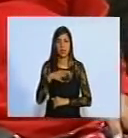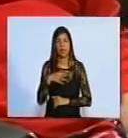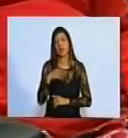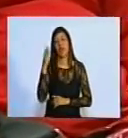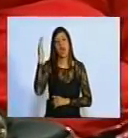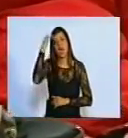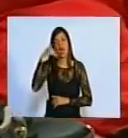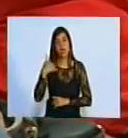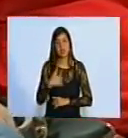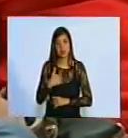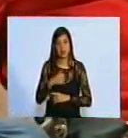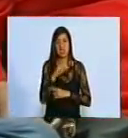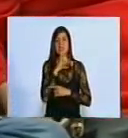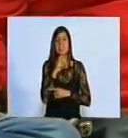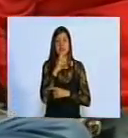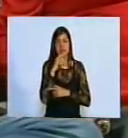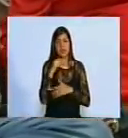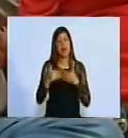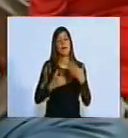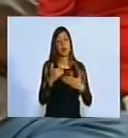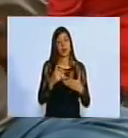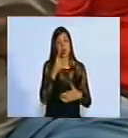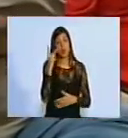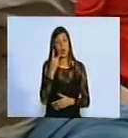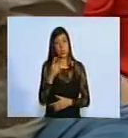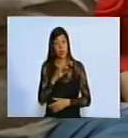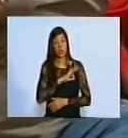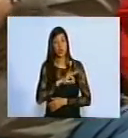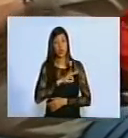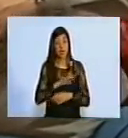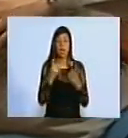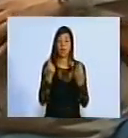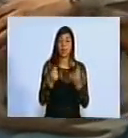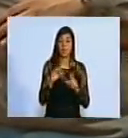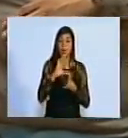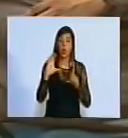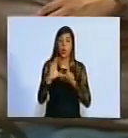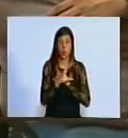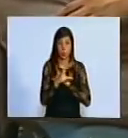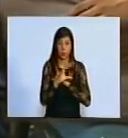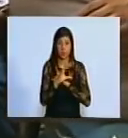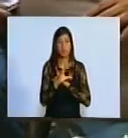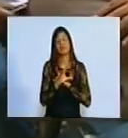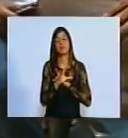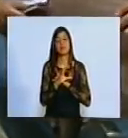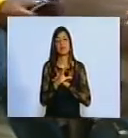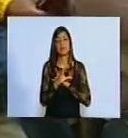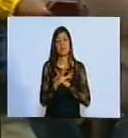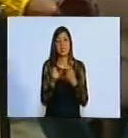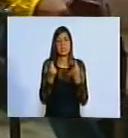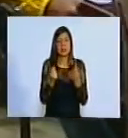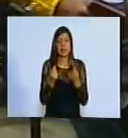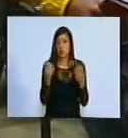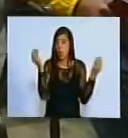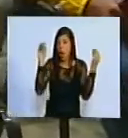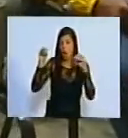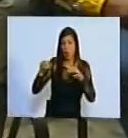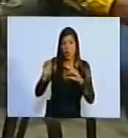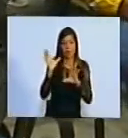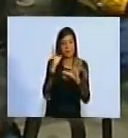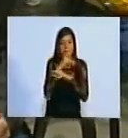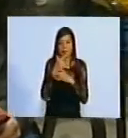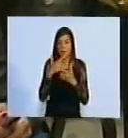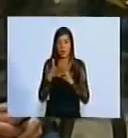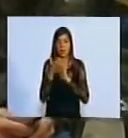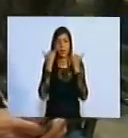un difícil y variado proceso político, social, económico, cultural, en el que no hubo un consenso respecto a las